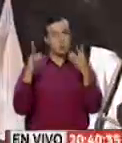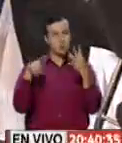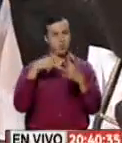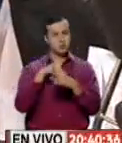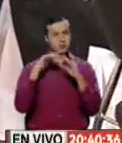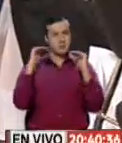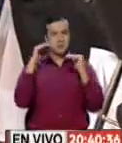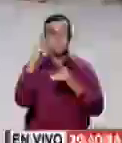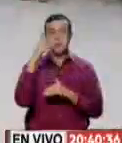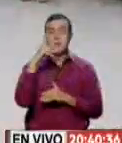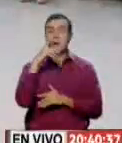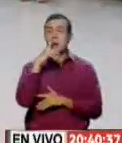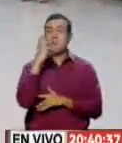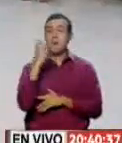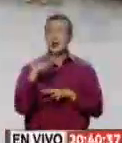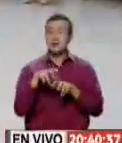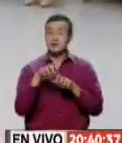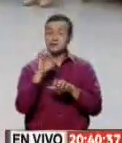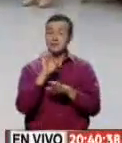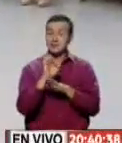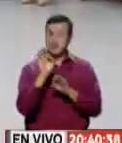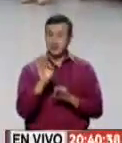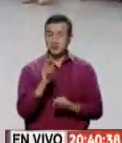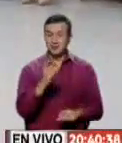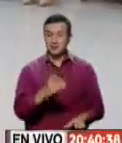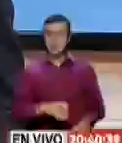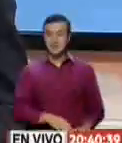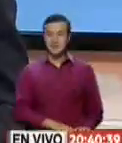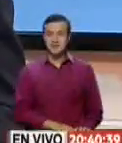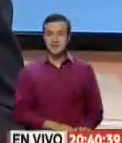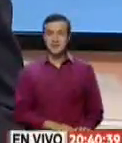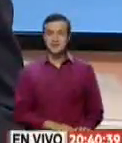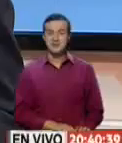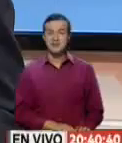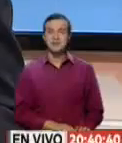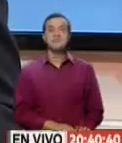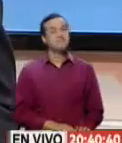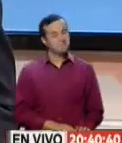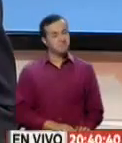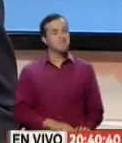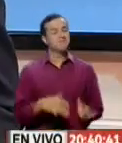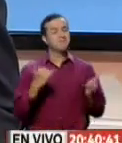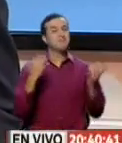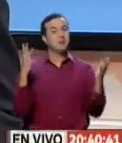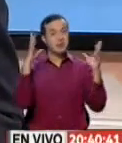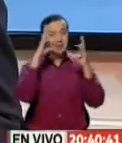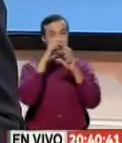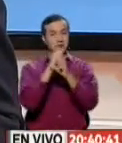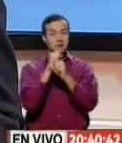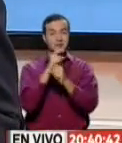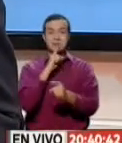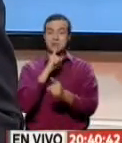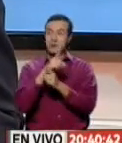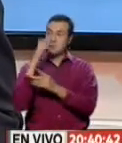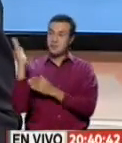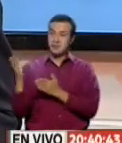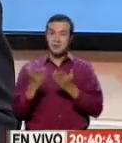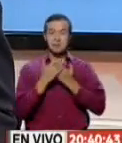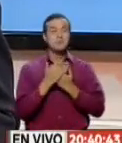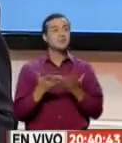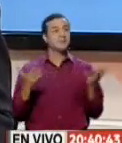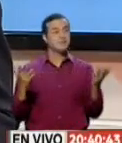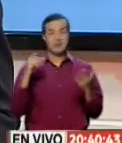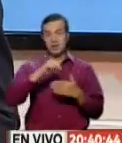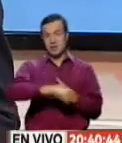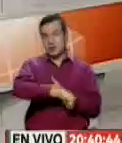la panadería quiteña. Javier Ceballos, Telediario. Y precisamente esta noche en Telediario nos acompaña